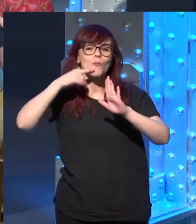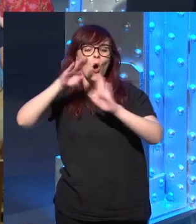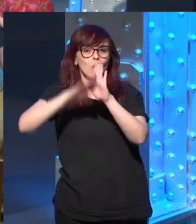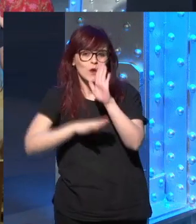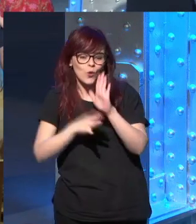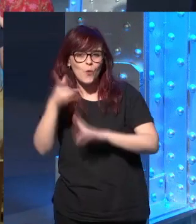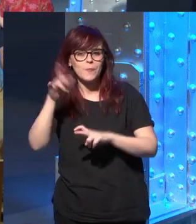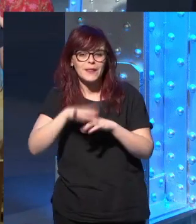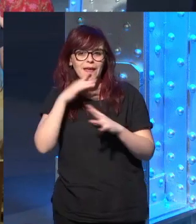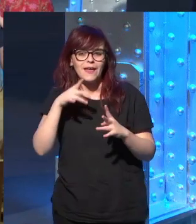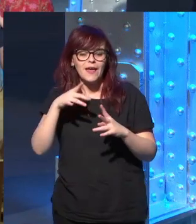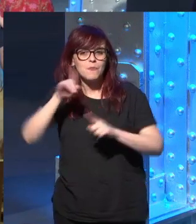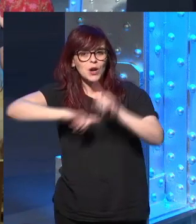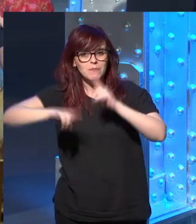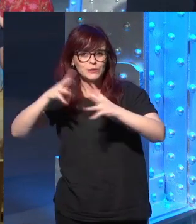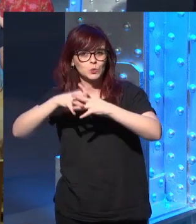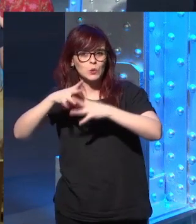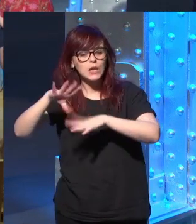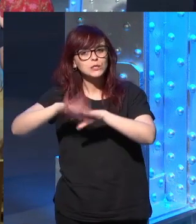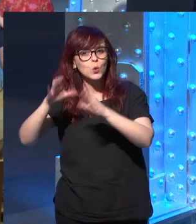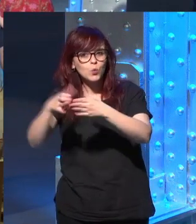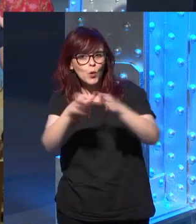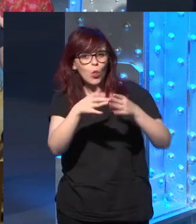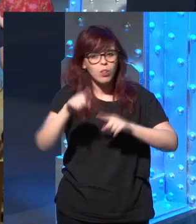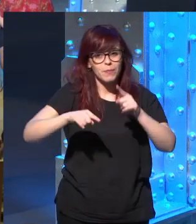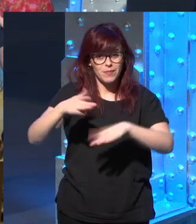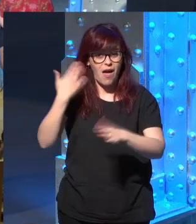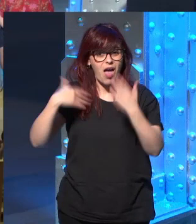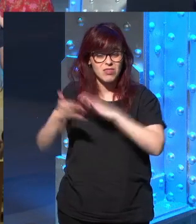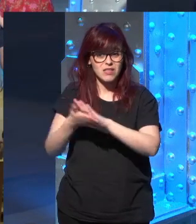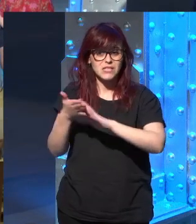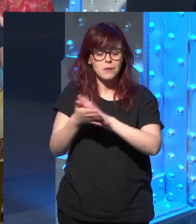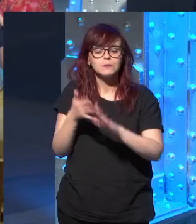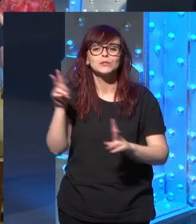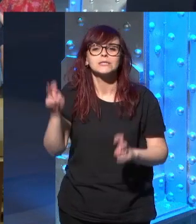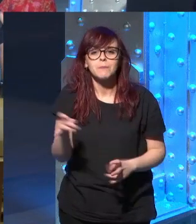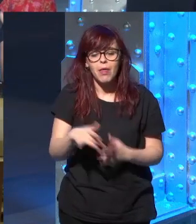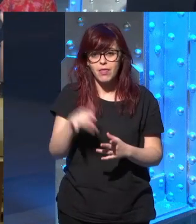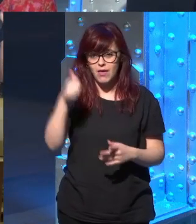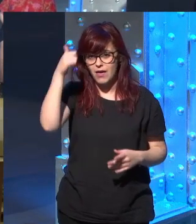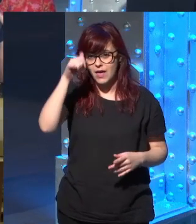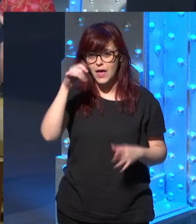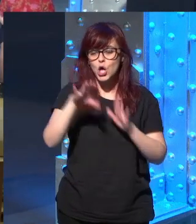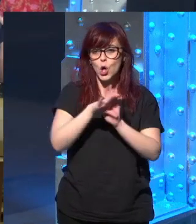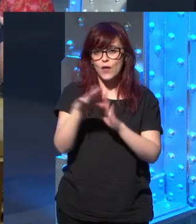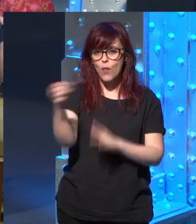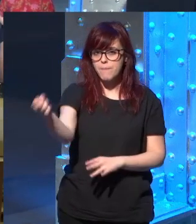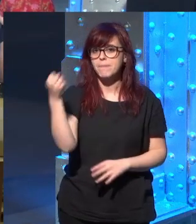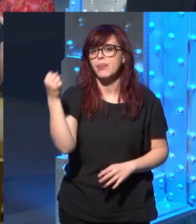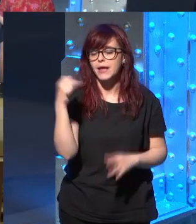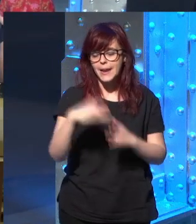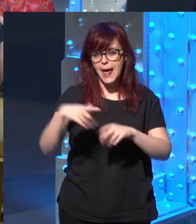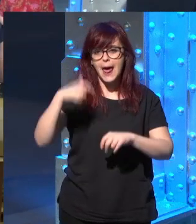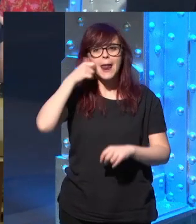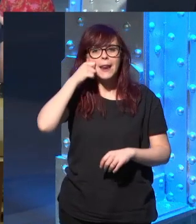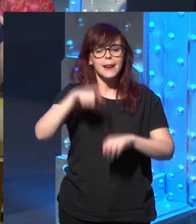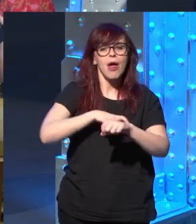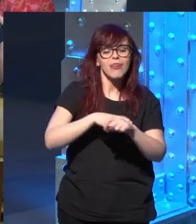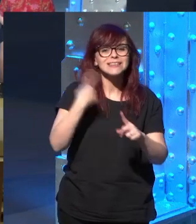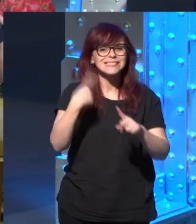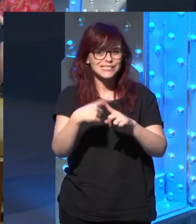que se han padecido en unos grupos u otros. Uh-huh. Y hablábamos antes de, pues eso, de códigos de poder, raza,